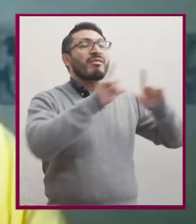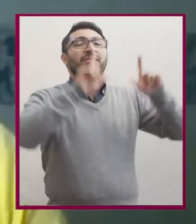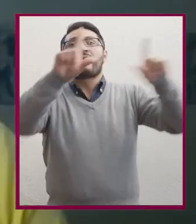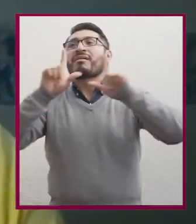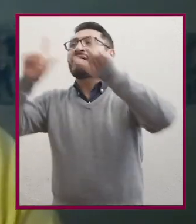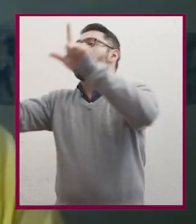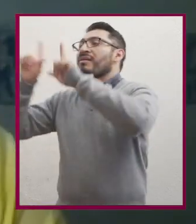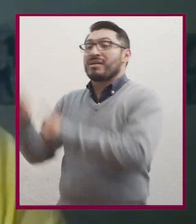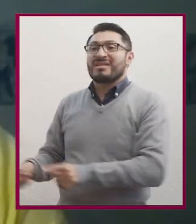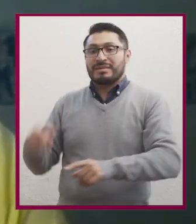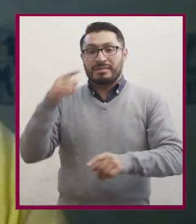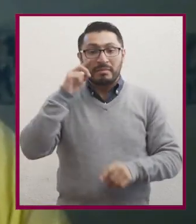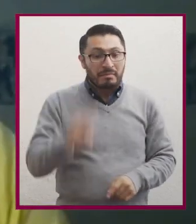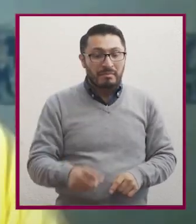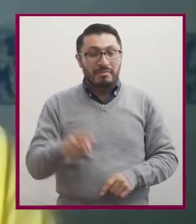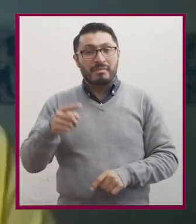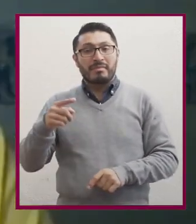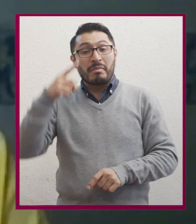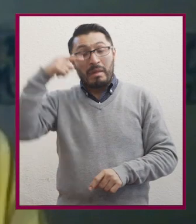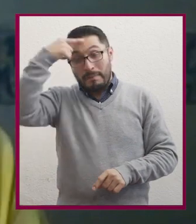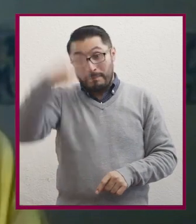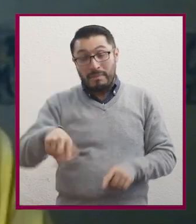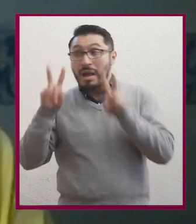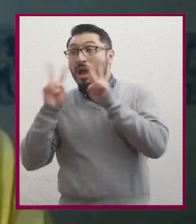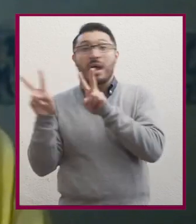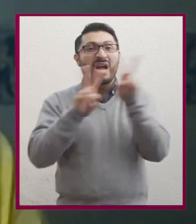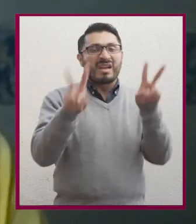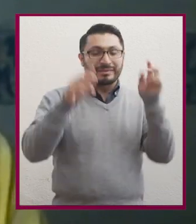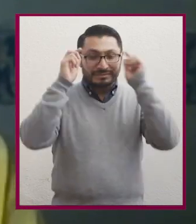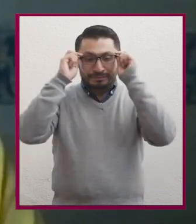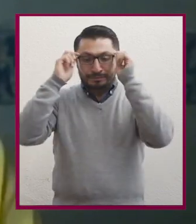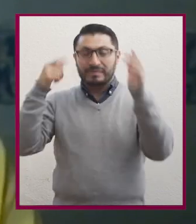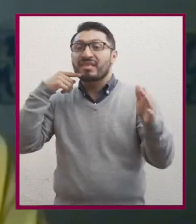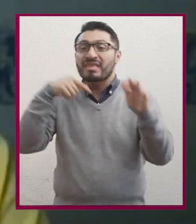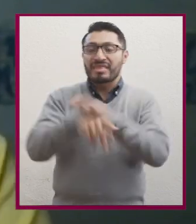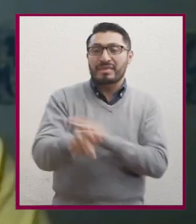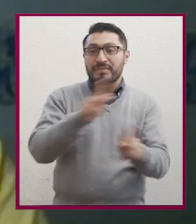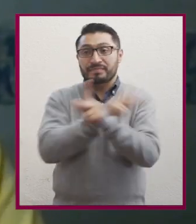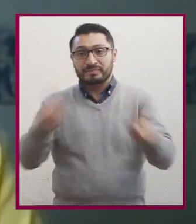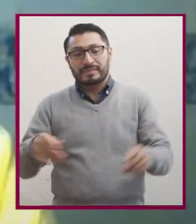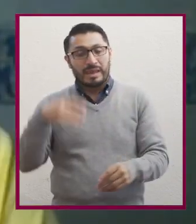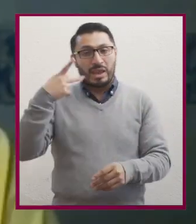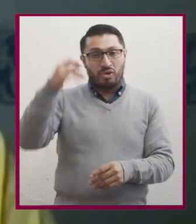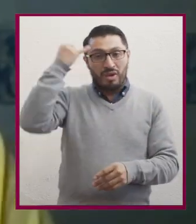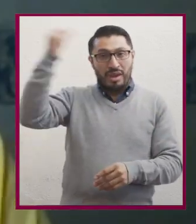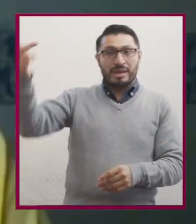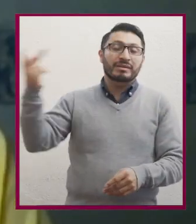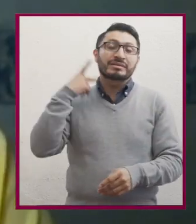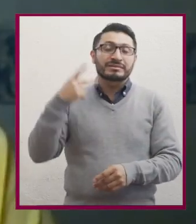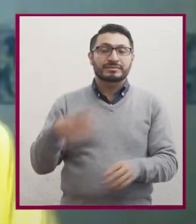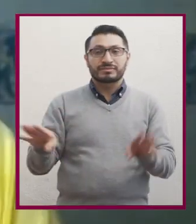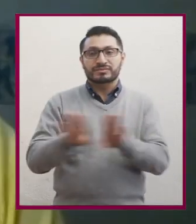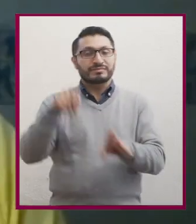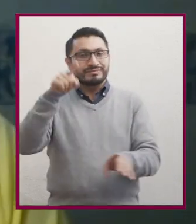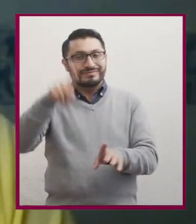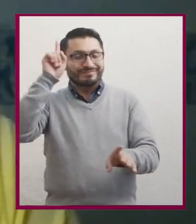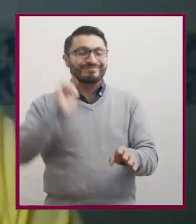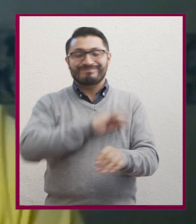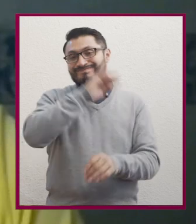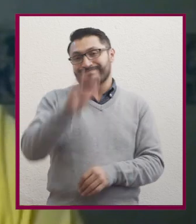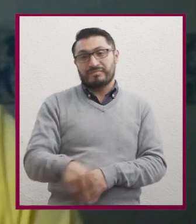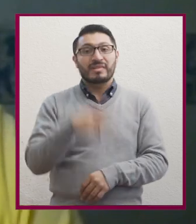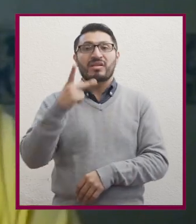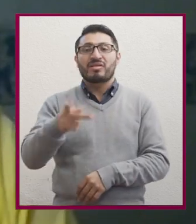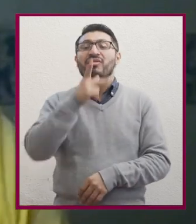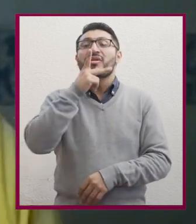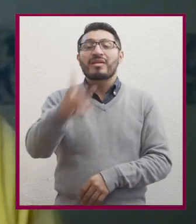a hacer demandas públicas y, bueno, al final sus propias ideas políticas le van a costar la vida. Una de sus frases